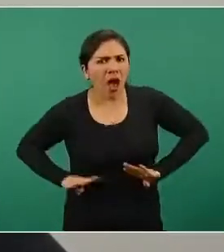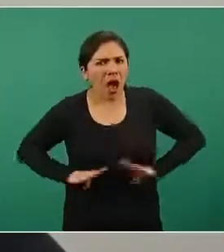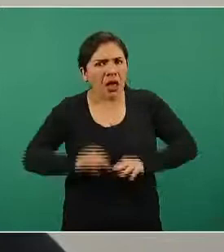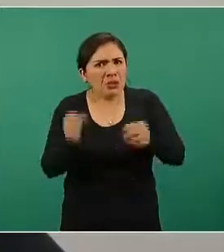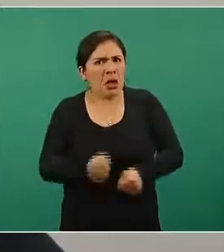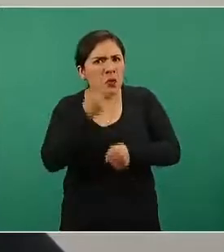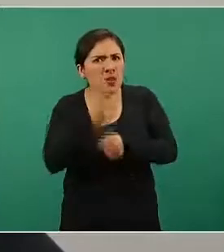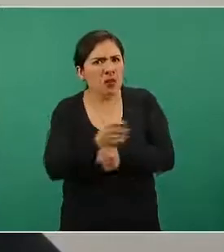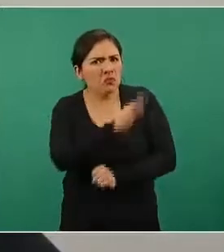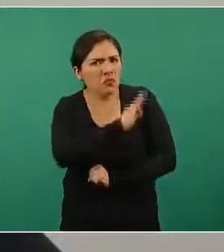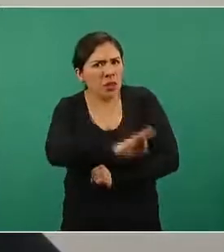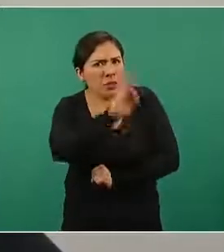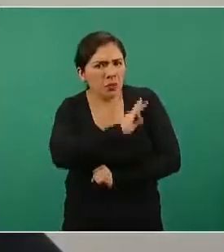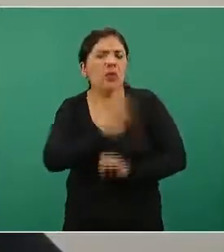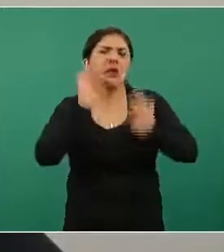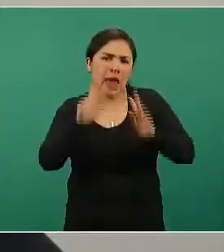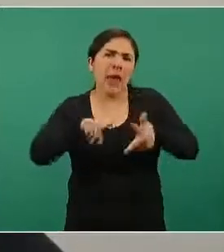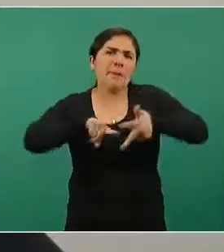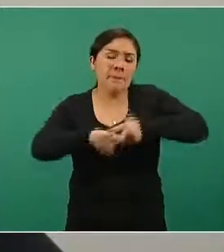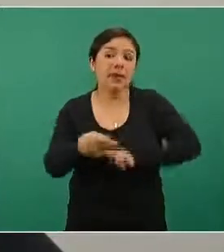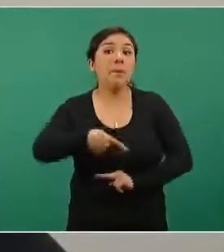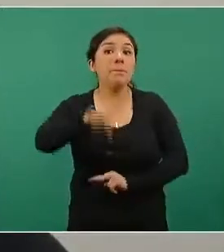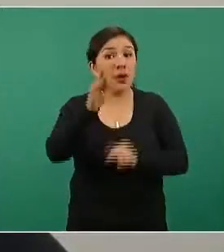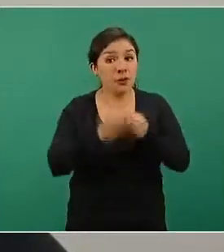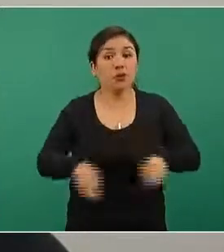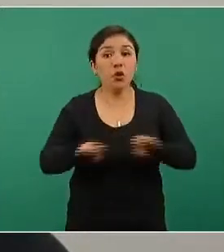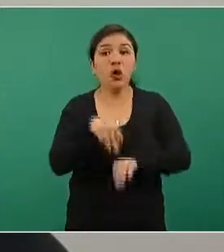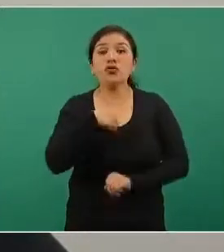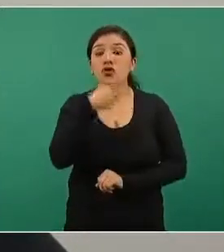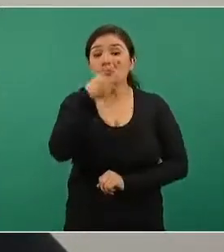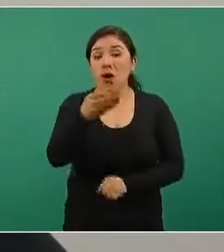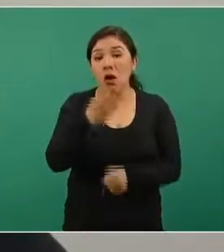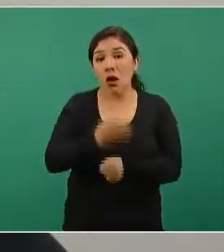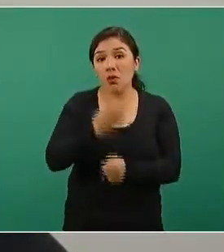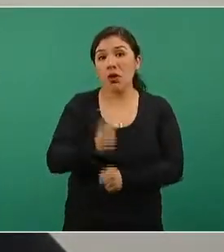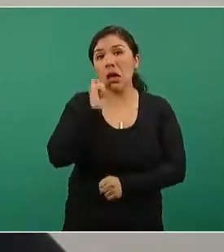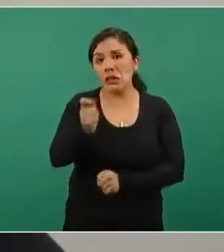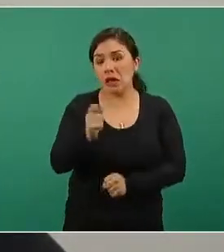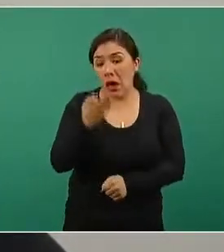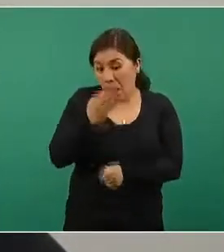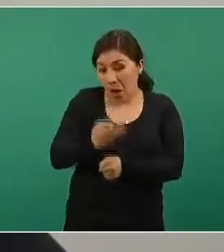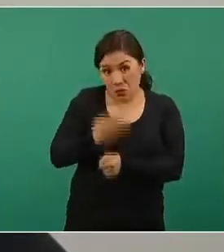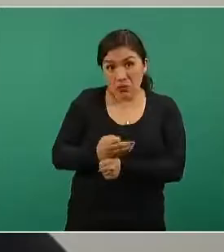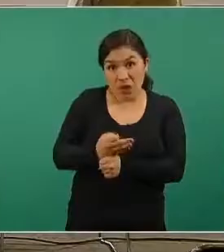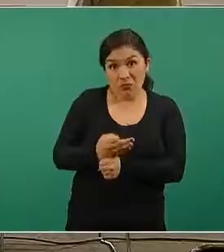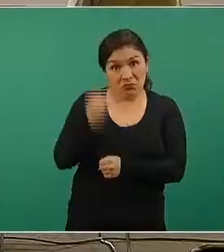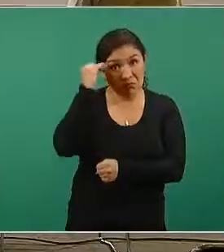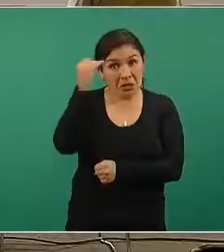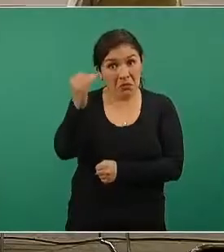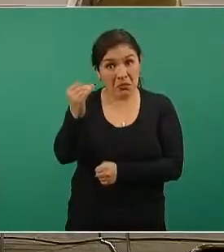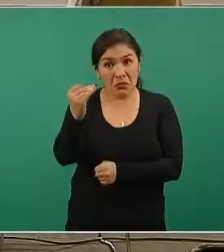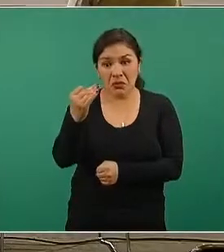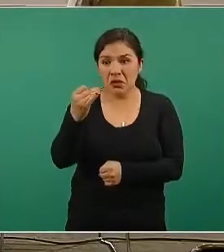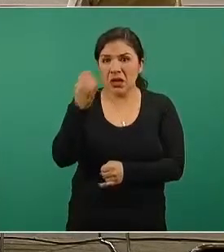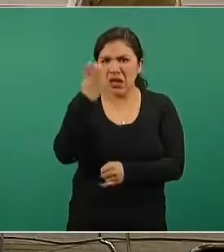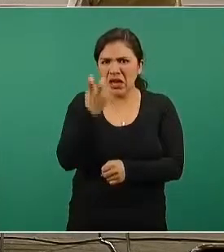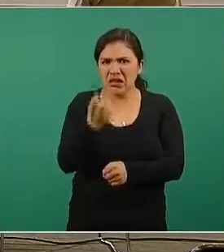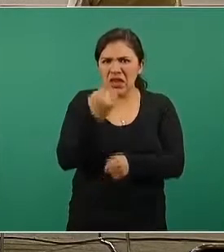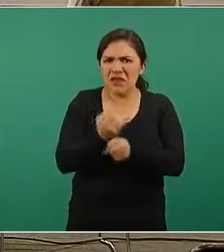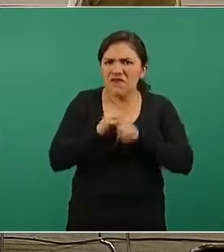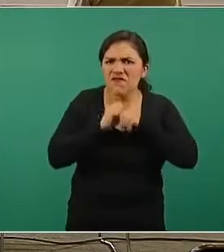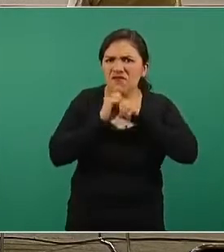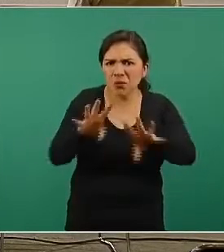seguro podrán empezar a aplicarlo. Sin embargo, es importante comentar que al menos hasta el momento y de los últimos datos e